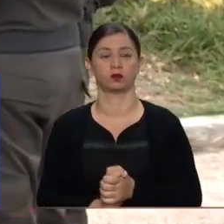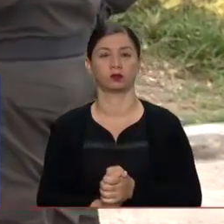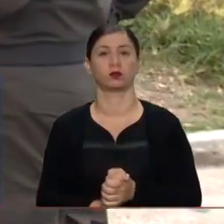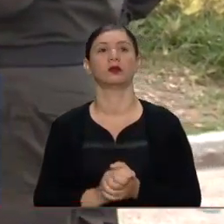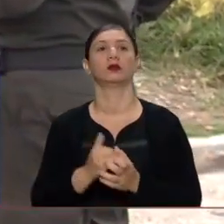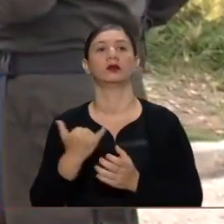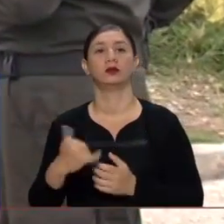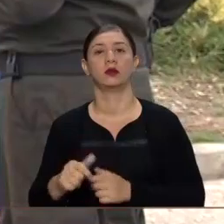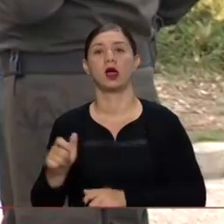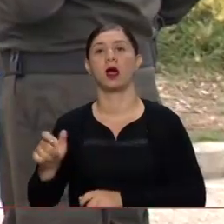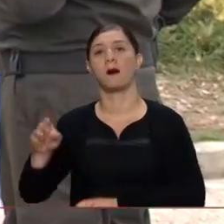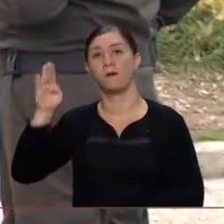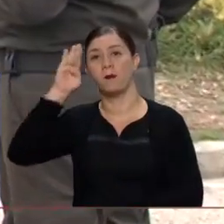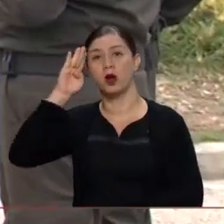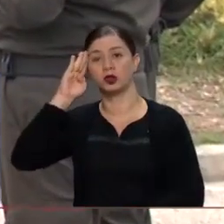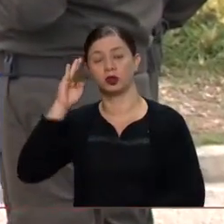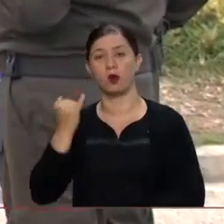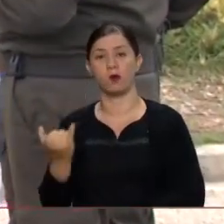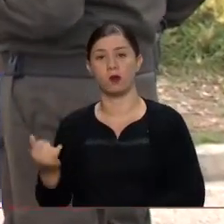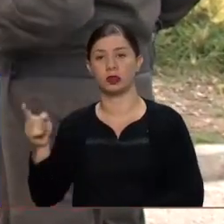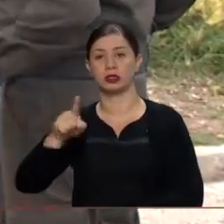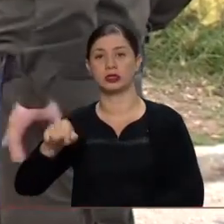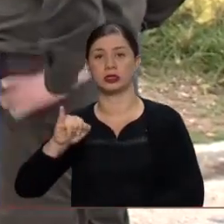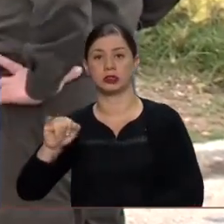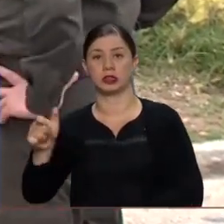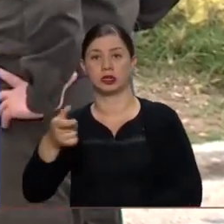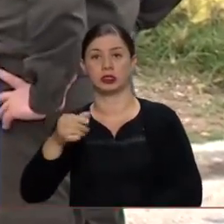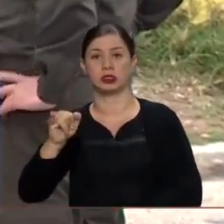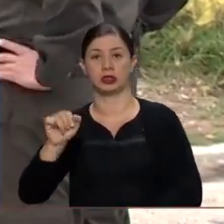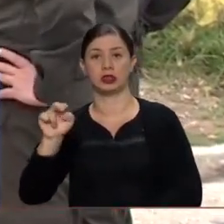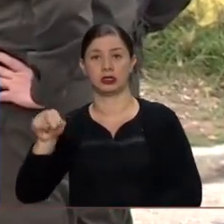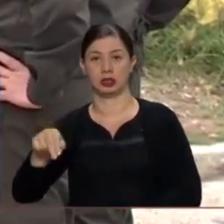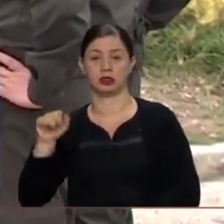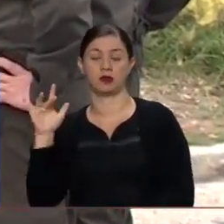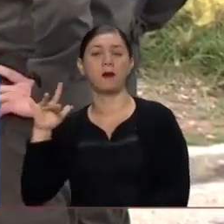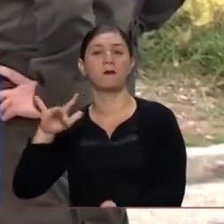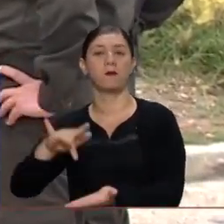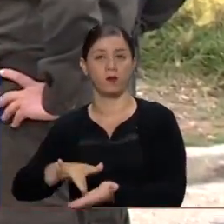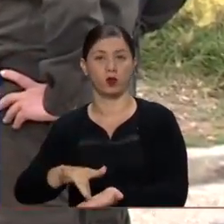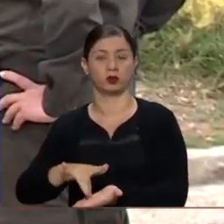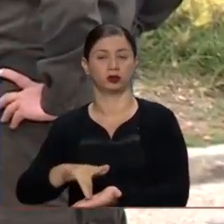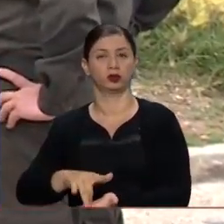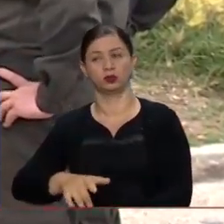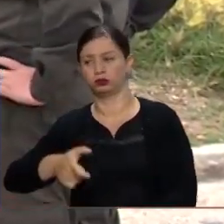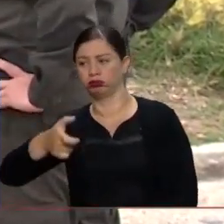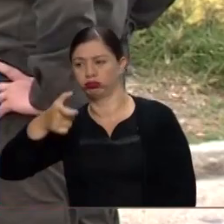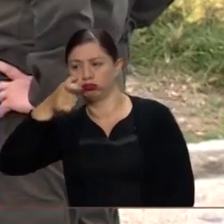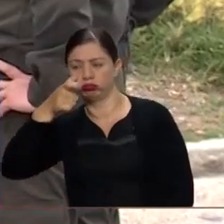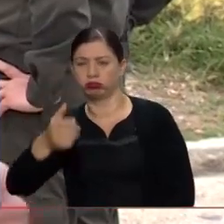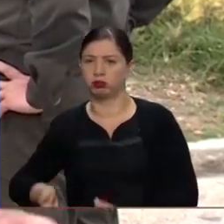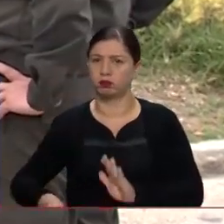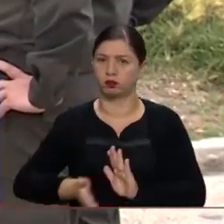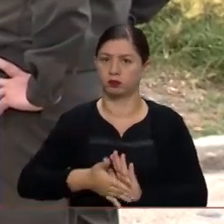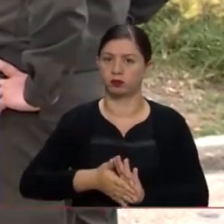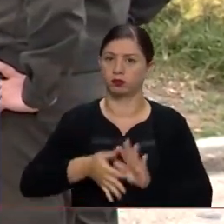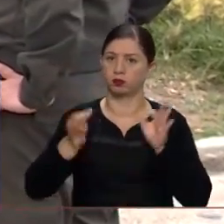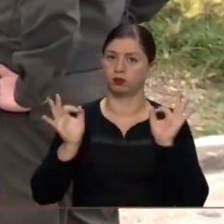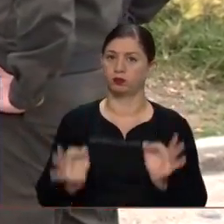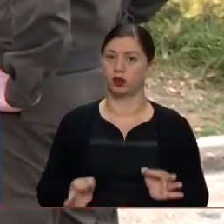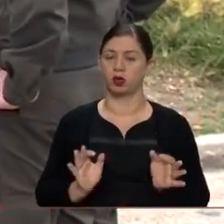Ya personal de inteligencia de la SIJÍN ha llegado a este lugar, de la Policía Metropolitana, para hacer las verificaciones correspondientes,